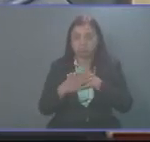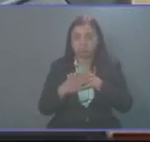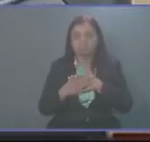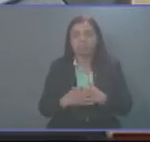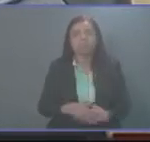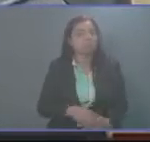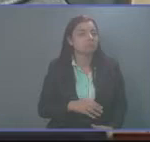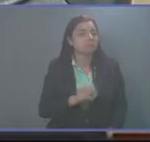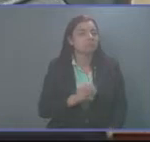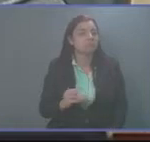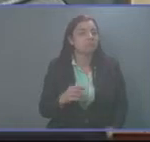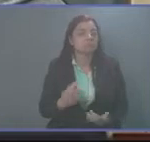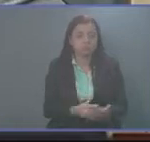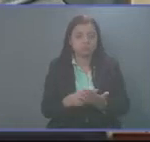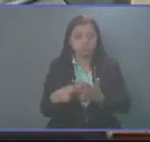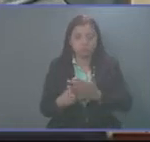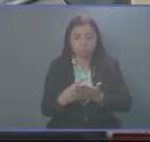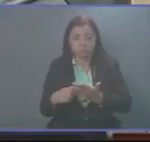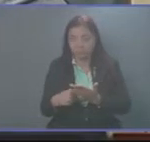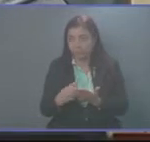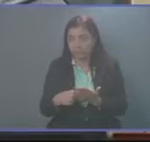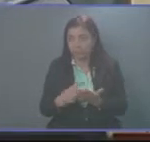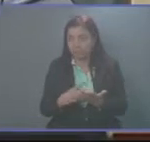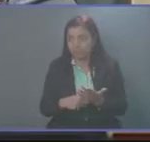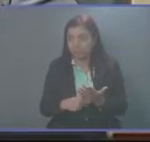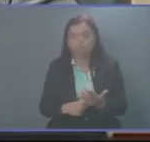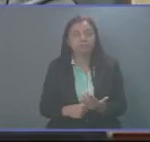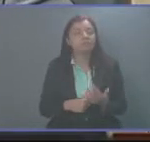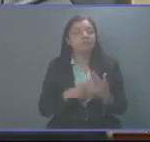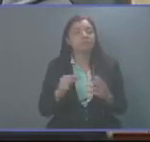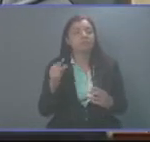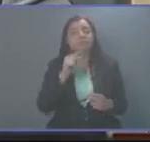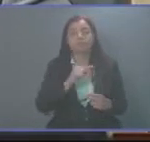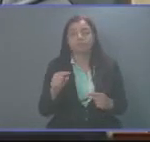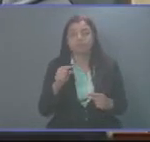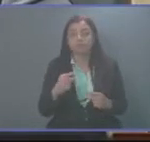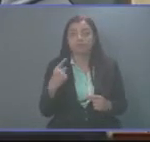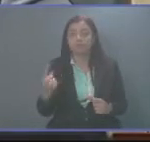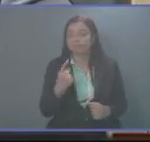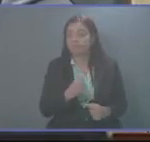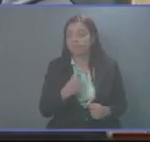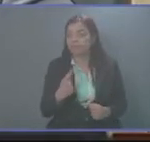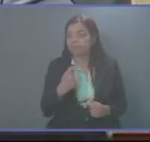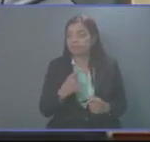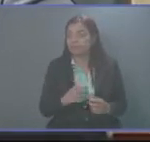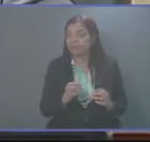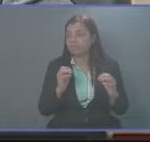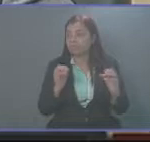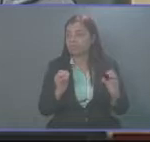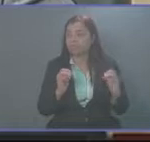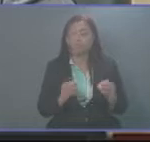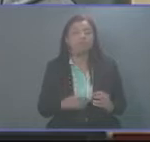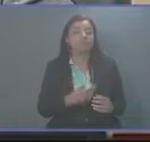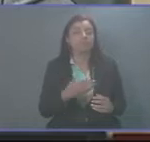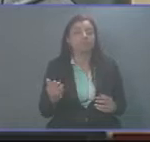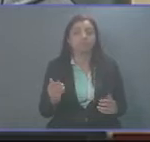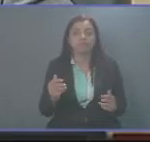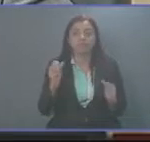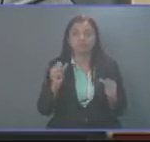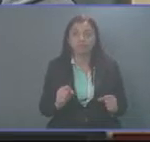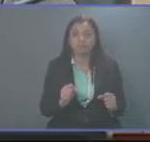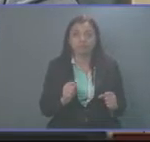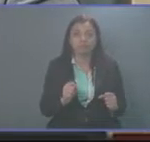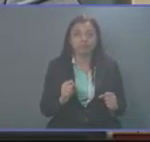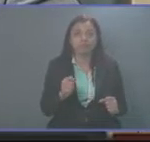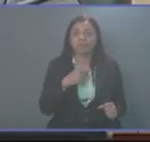ni siquiera para que discutiéramos nombres, personas o el camino que íbamos a